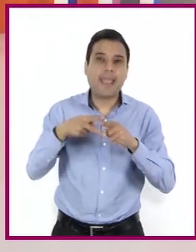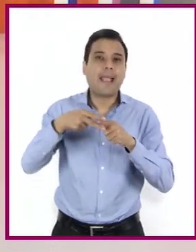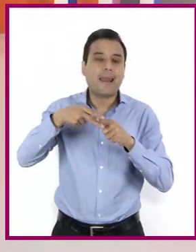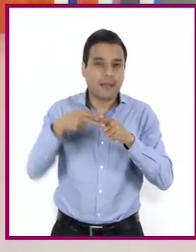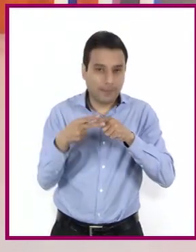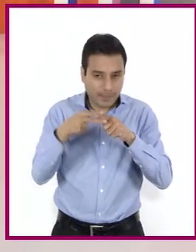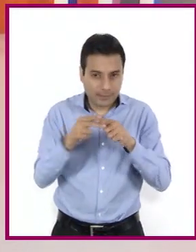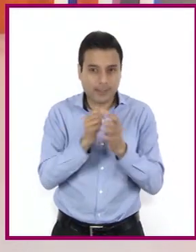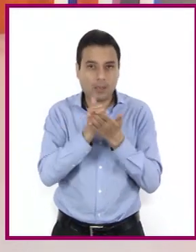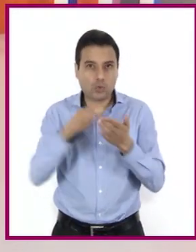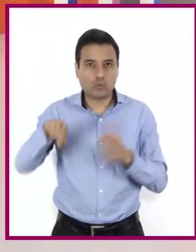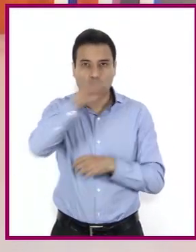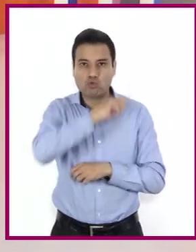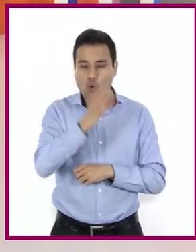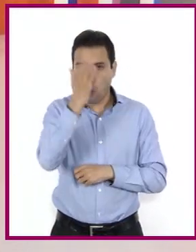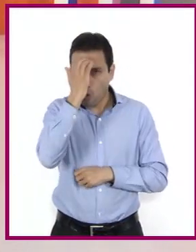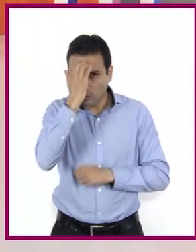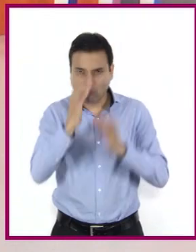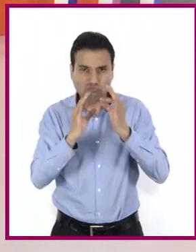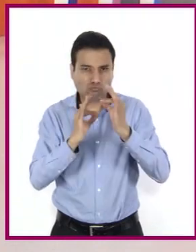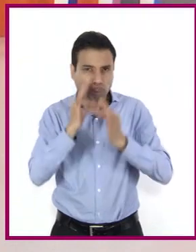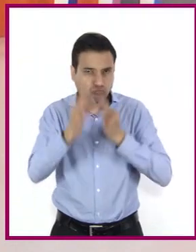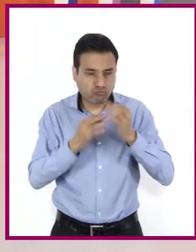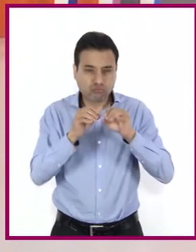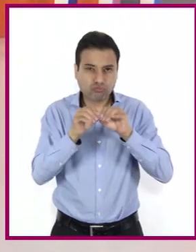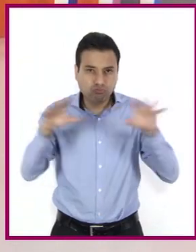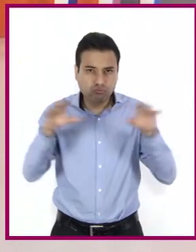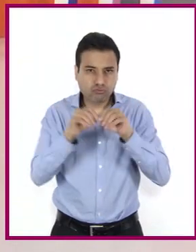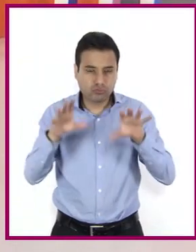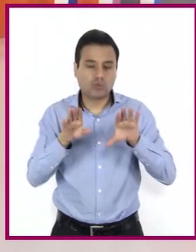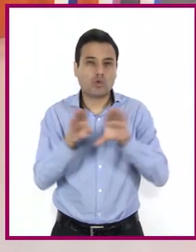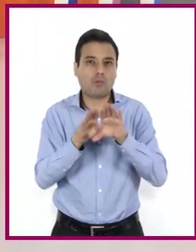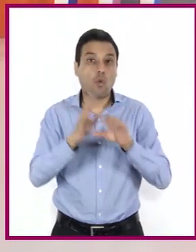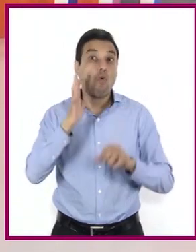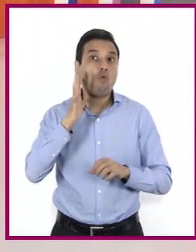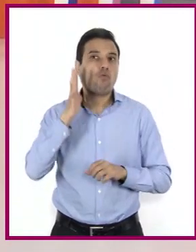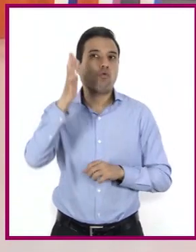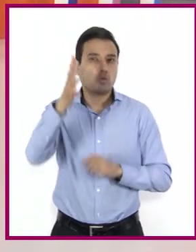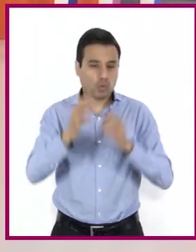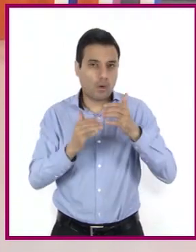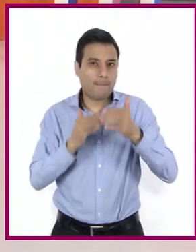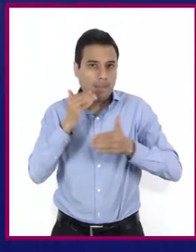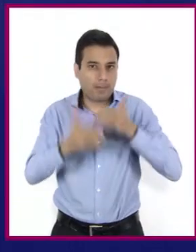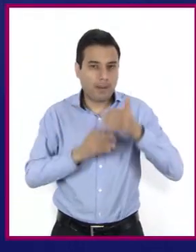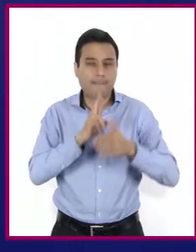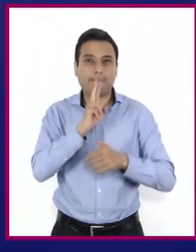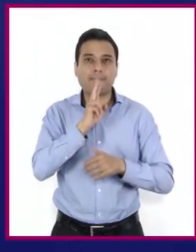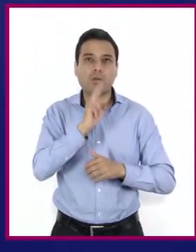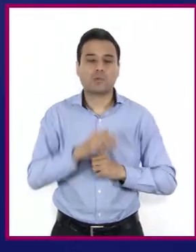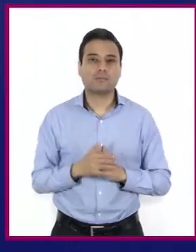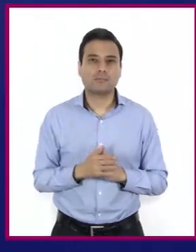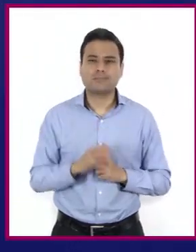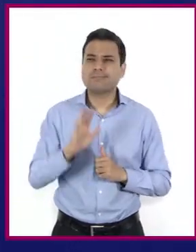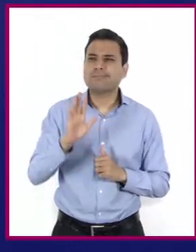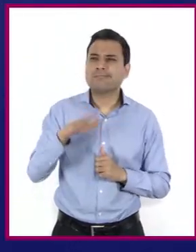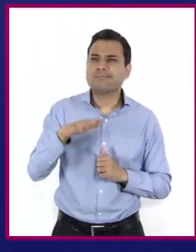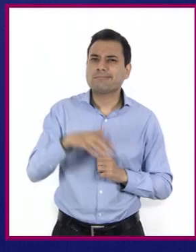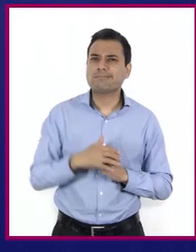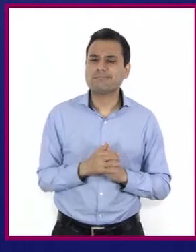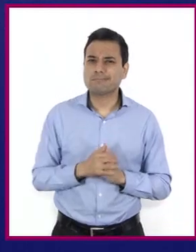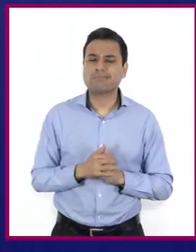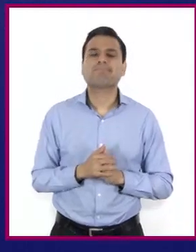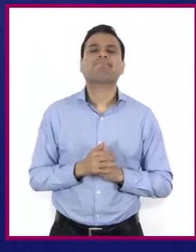la situación real de una campaña y planear una estrategia a futuro que ayude a mejorarla. Profesora, ya